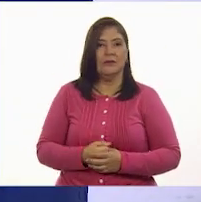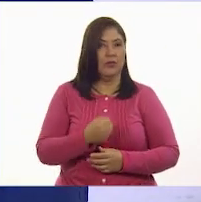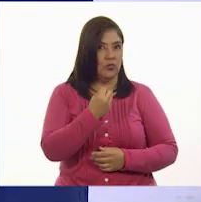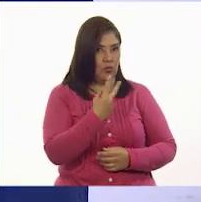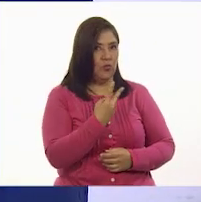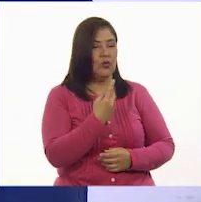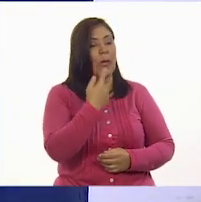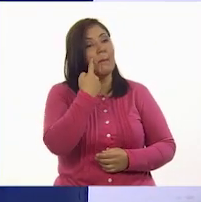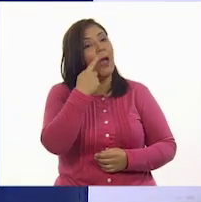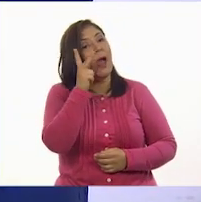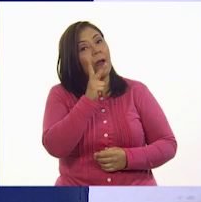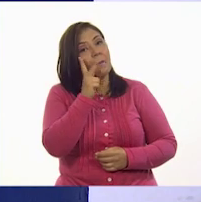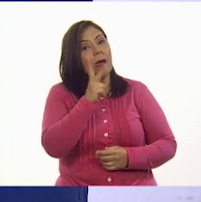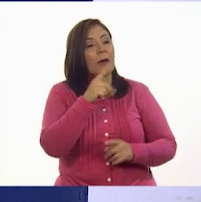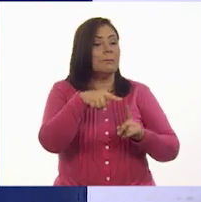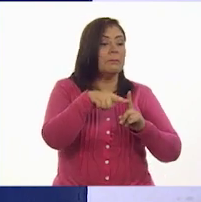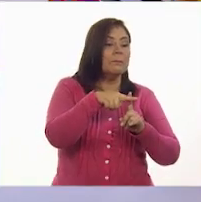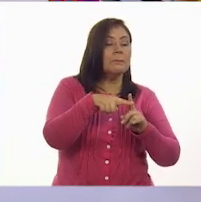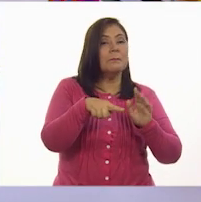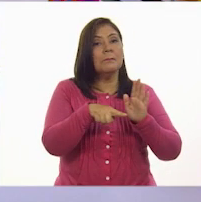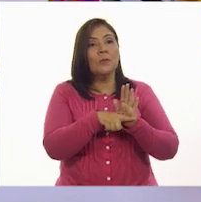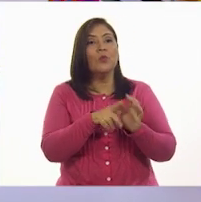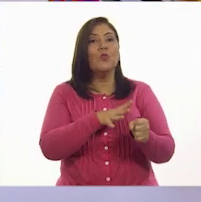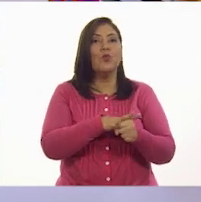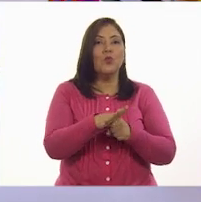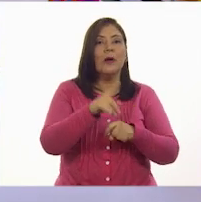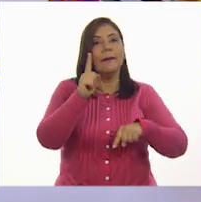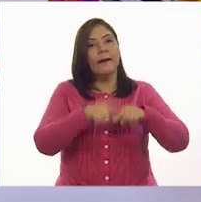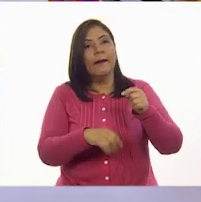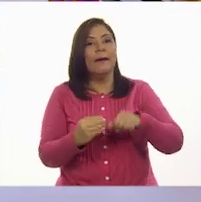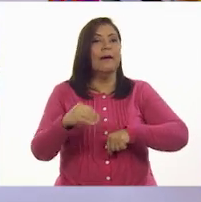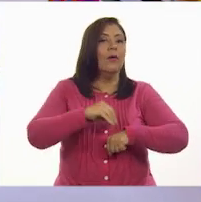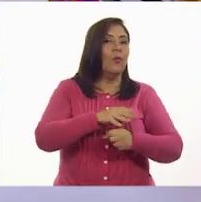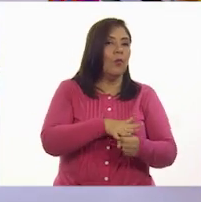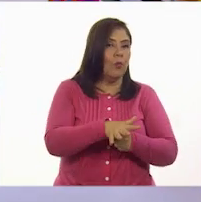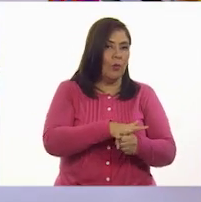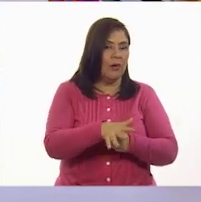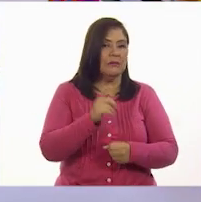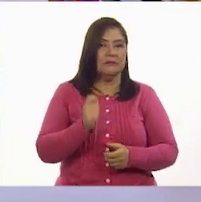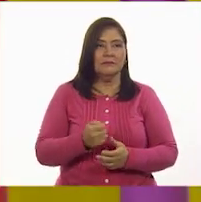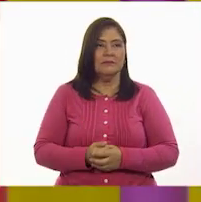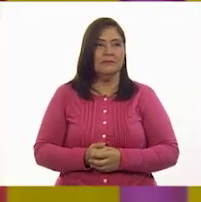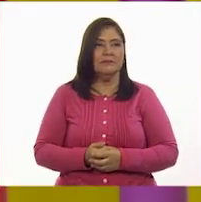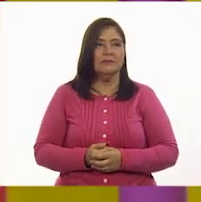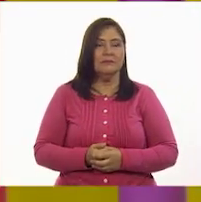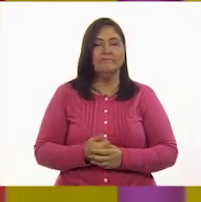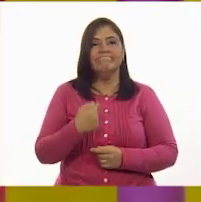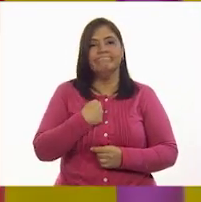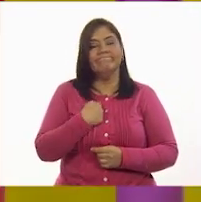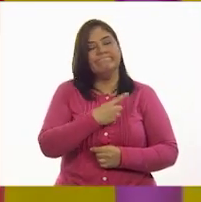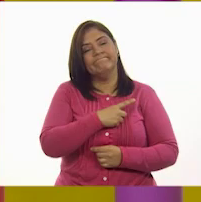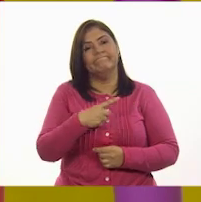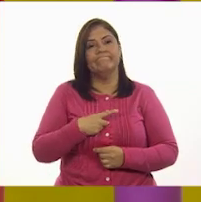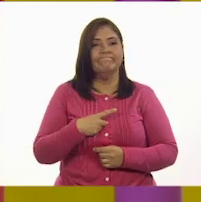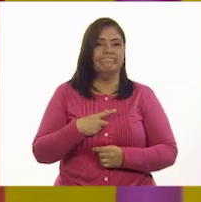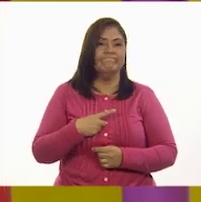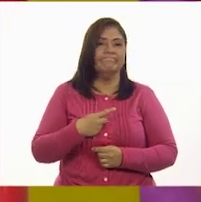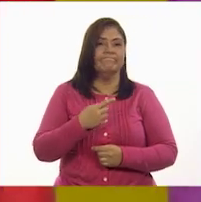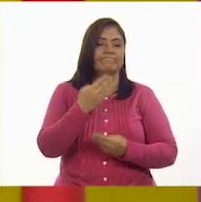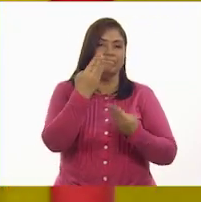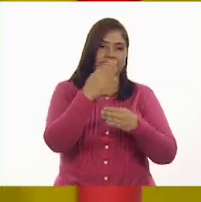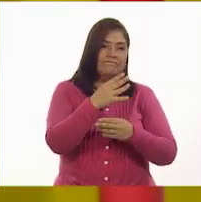ahora vamos a ver qué ficha me sale. ¿Tienes que quitar o agregar? Te tengo que quitar. Tienes que quitar y regresar al